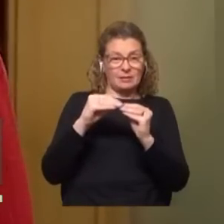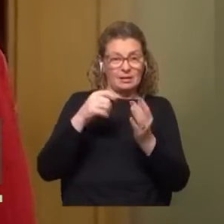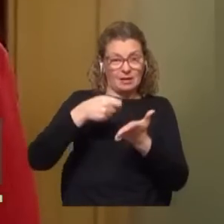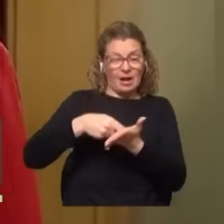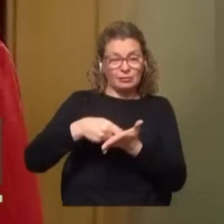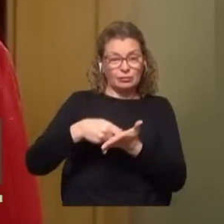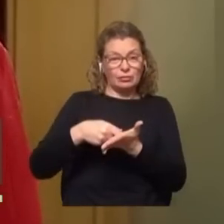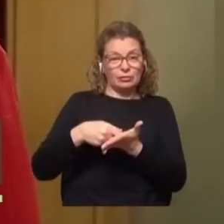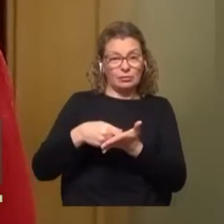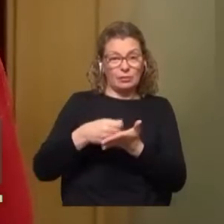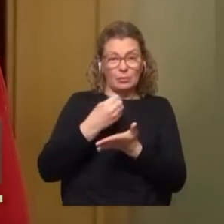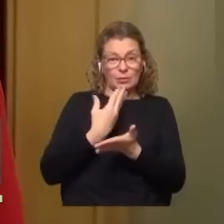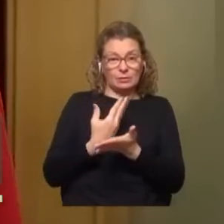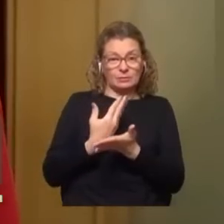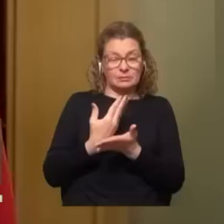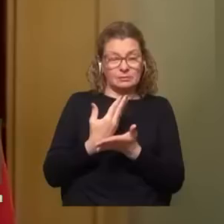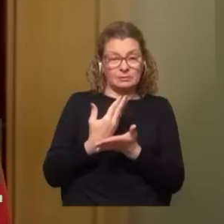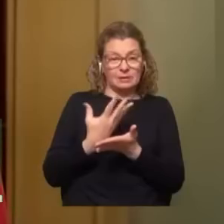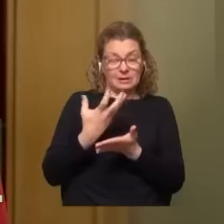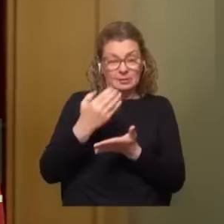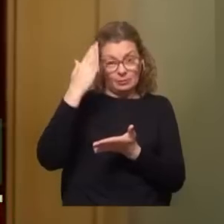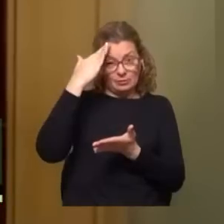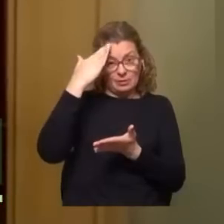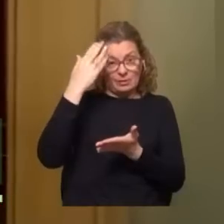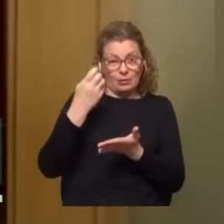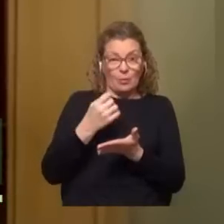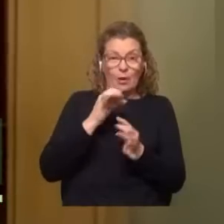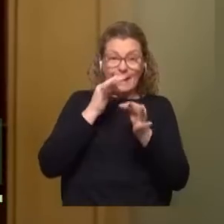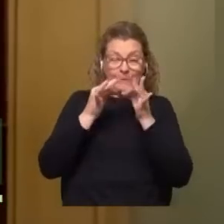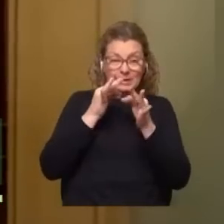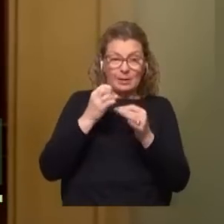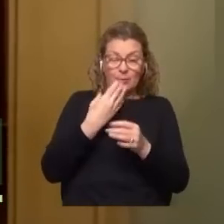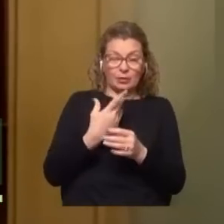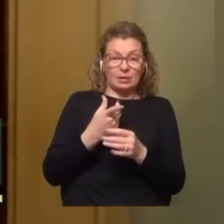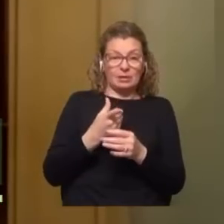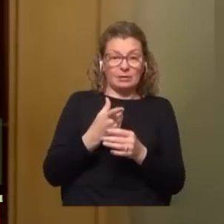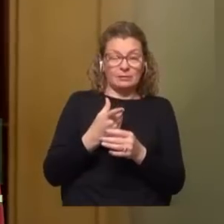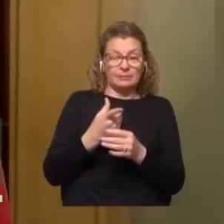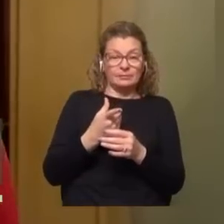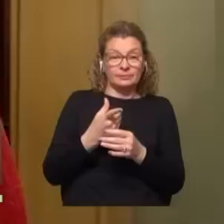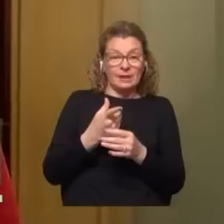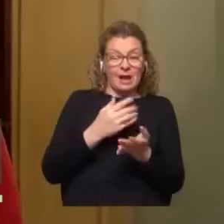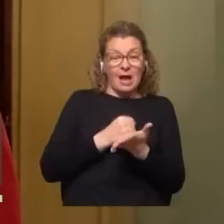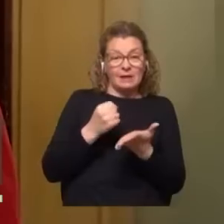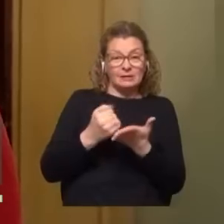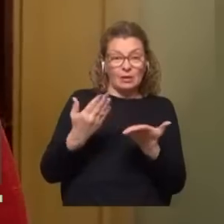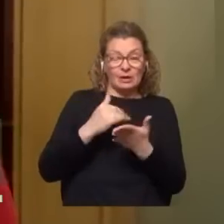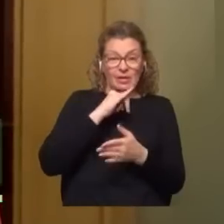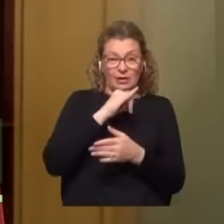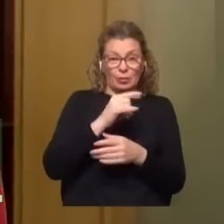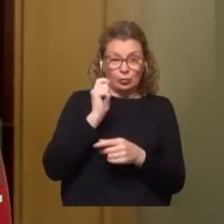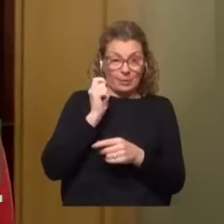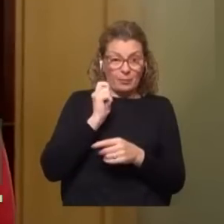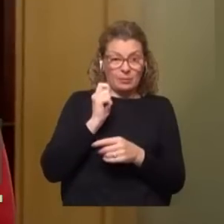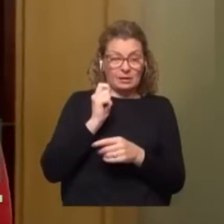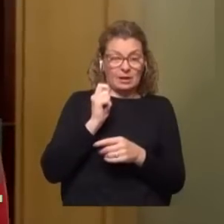gasto bueno y Queremos saber cómo se justifica porque lo que hay son hasta ahora denuncias públicas